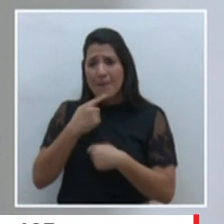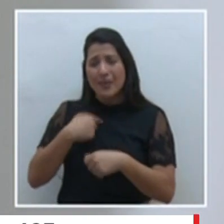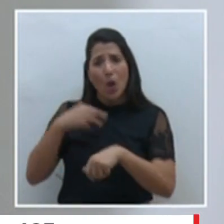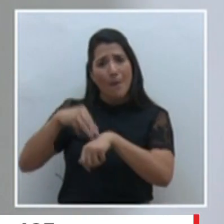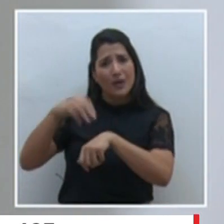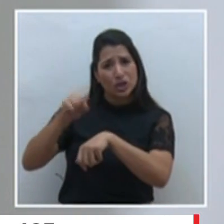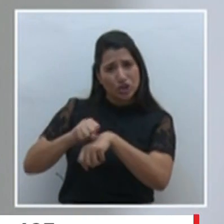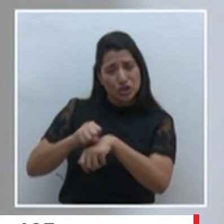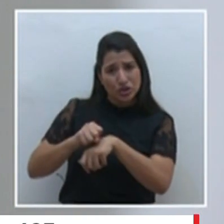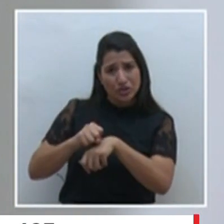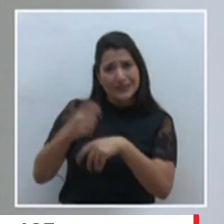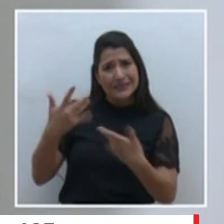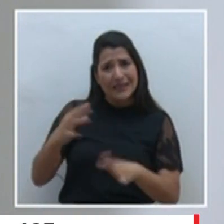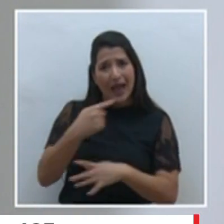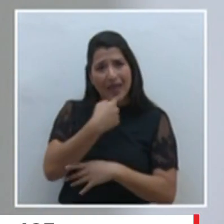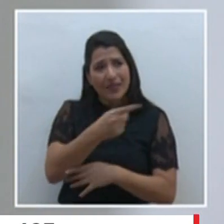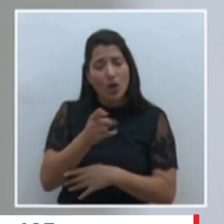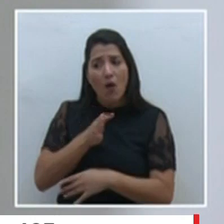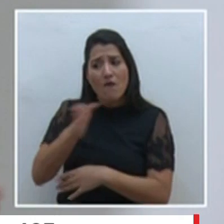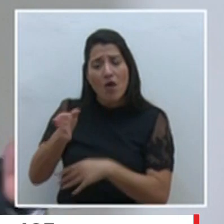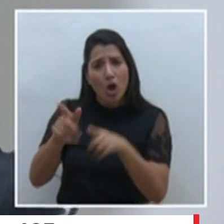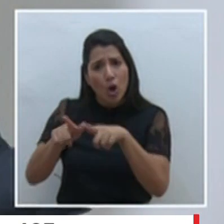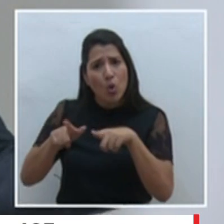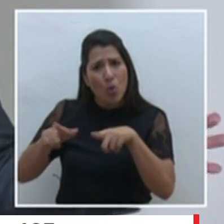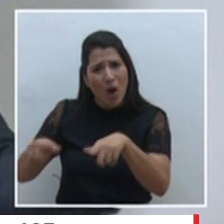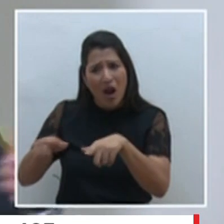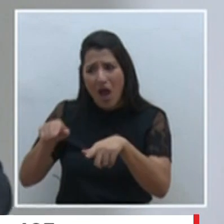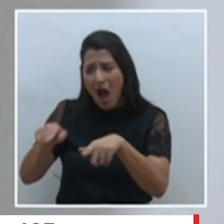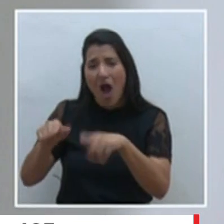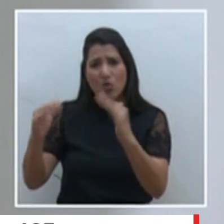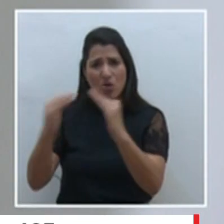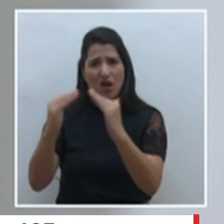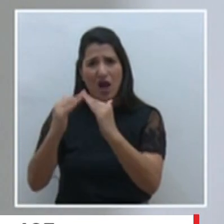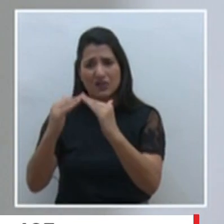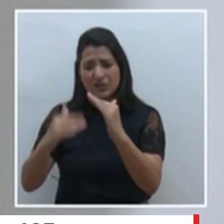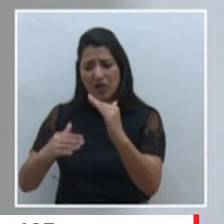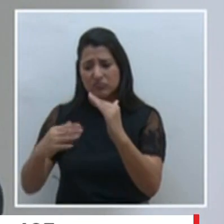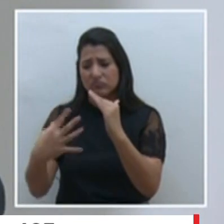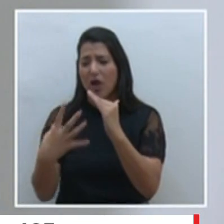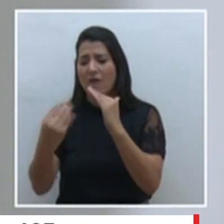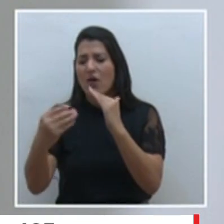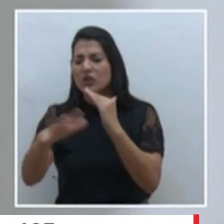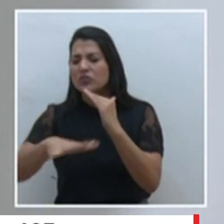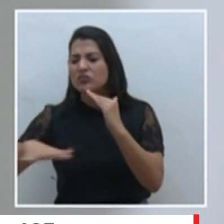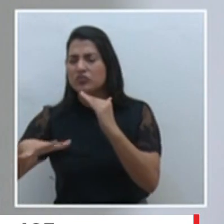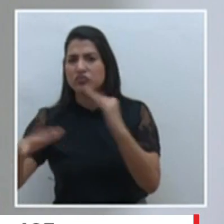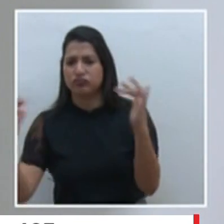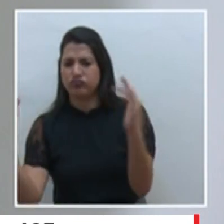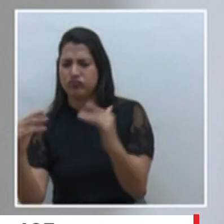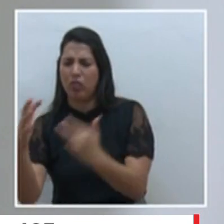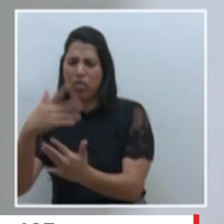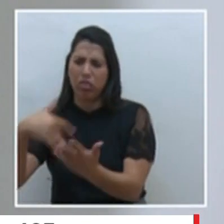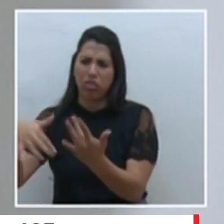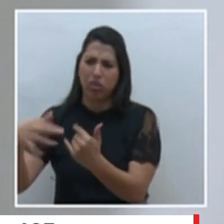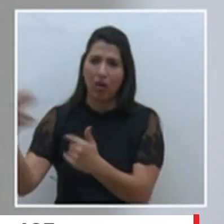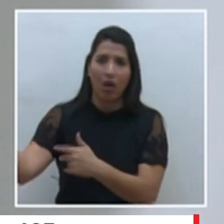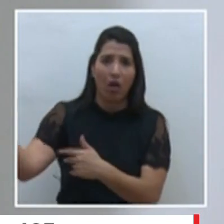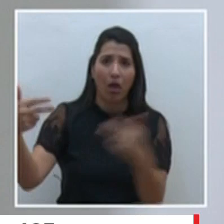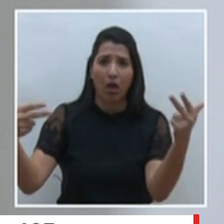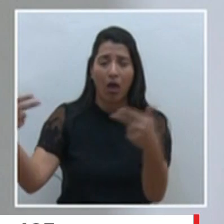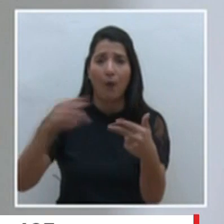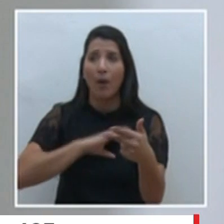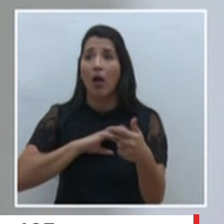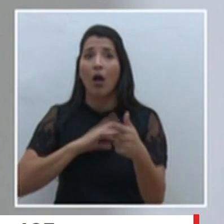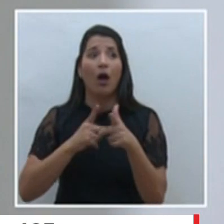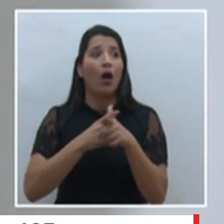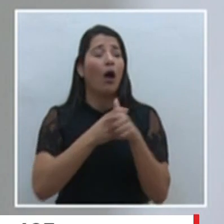en un lugar ahí y estaban como en una cochera grande, hay un montón de gente y salieron ahí corriendo. Digo, ¿para qué? O sea, no